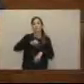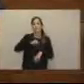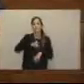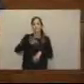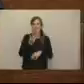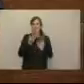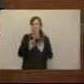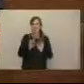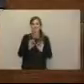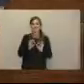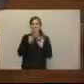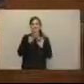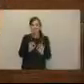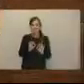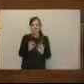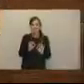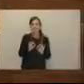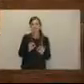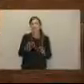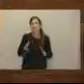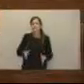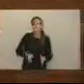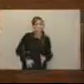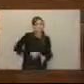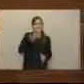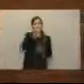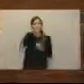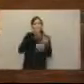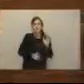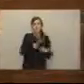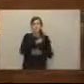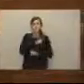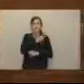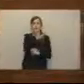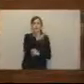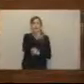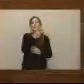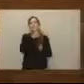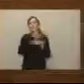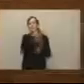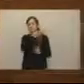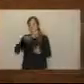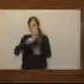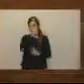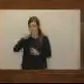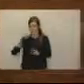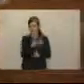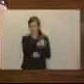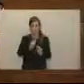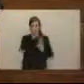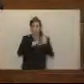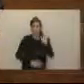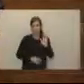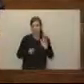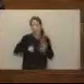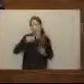Es desesperante que tengan una lista de espera en torno a 1.300 personas. El segundo, dar continuidad